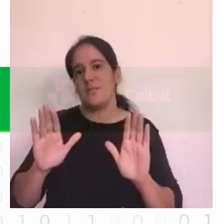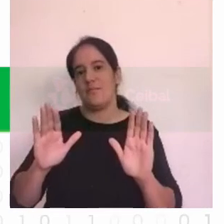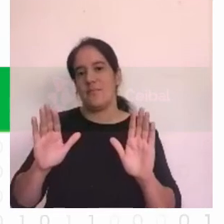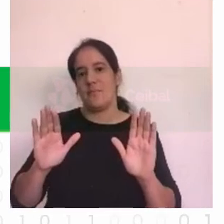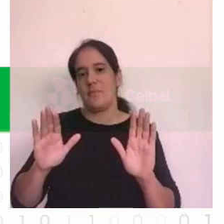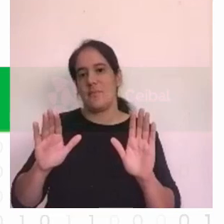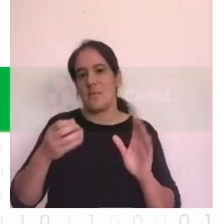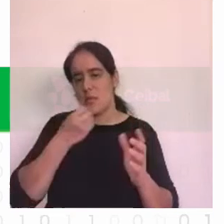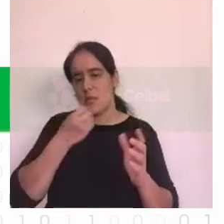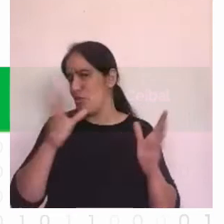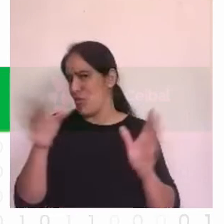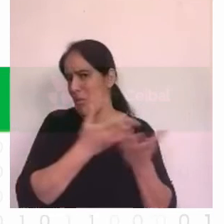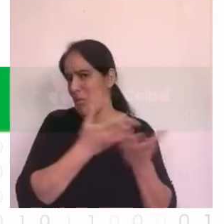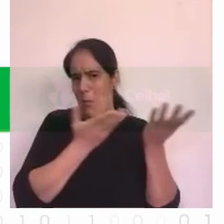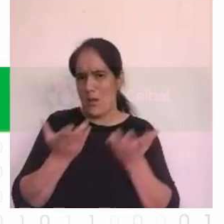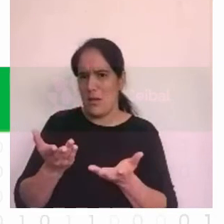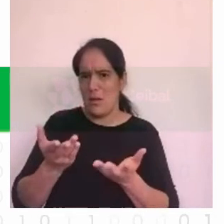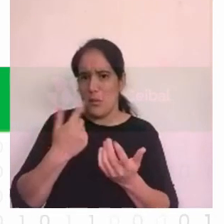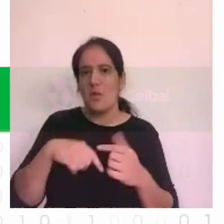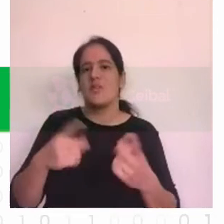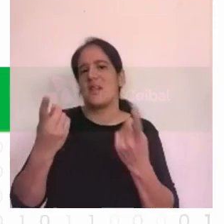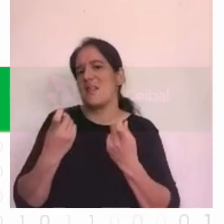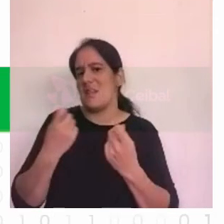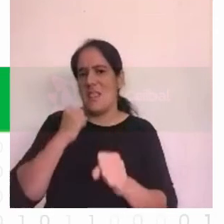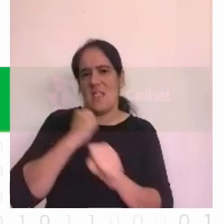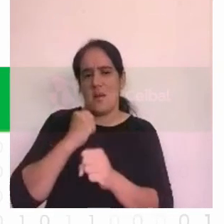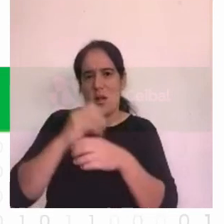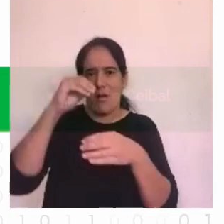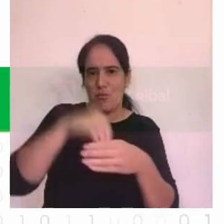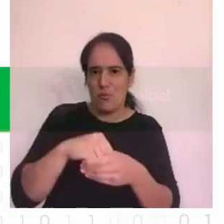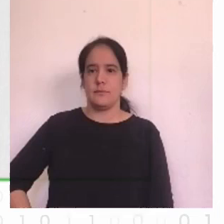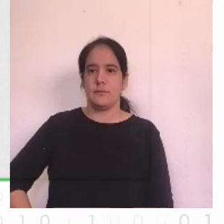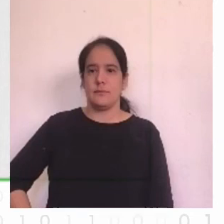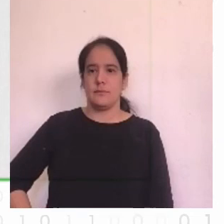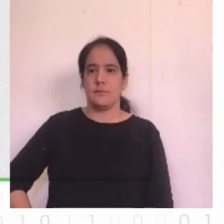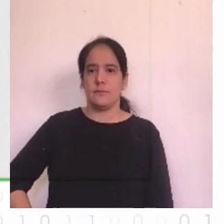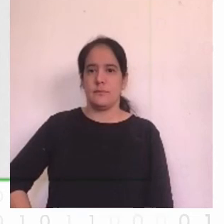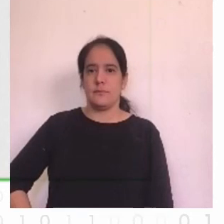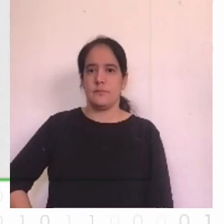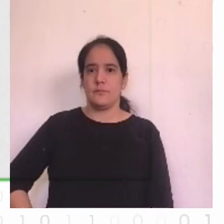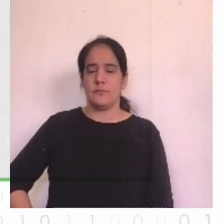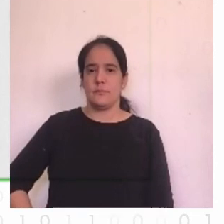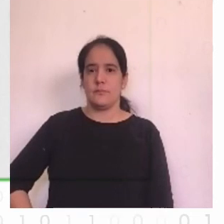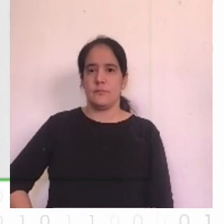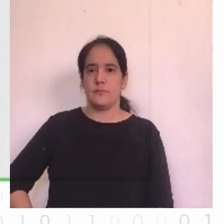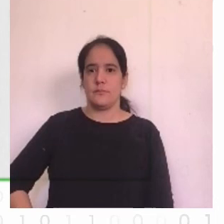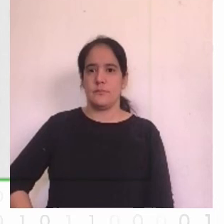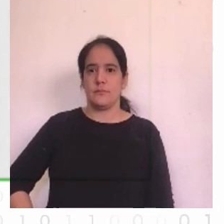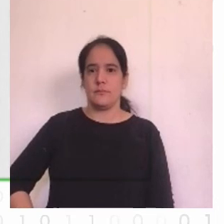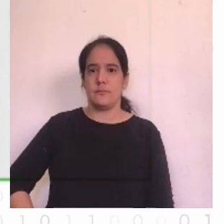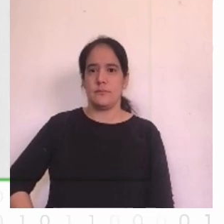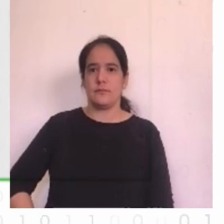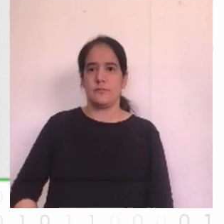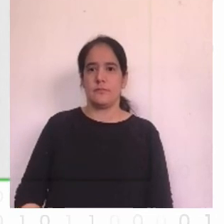porque se necesitan más personas en todas estas temáticas. Muchas gracias. Muchas gracias, Cecilia, por la